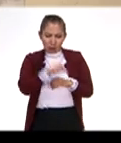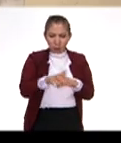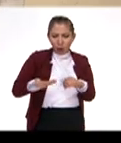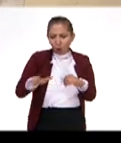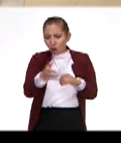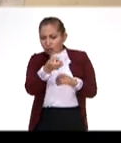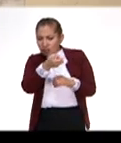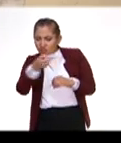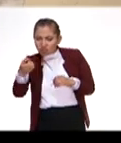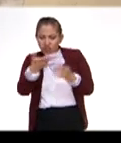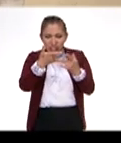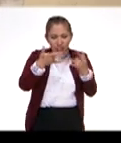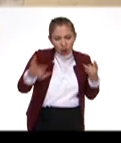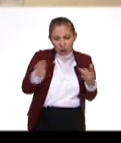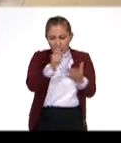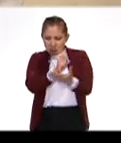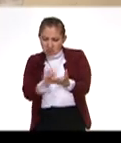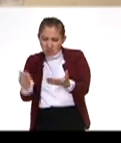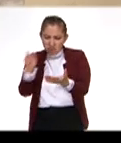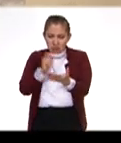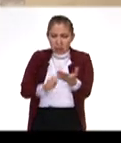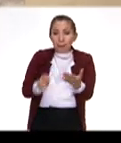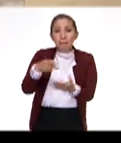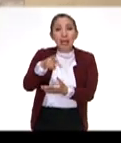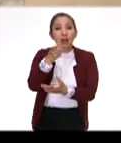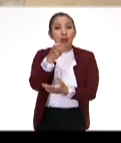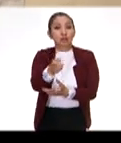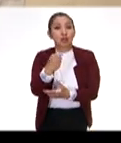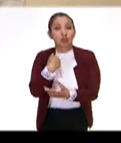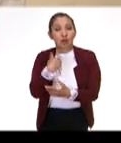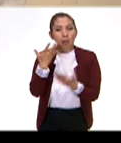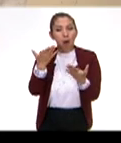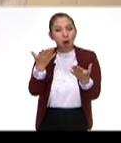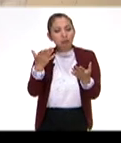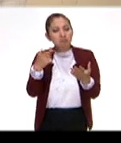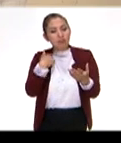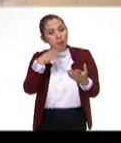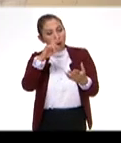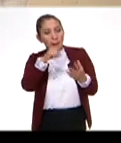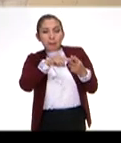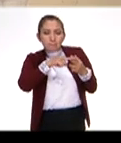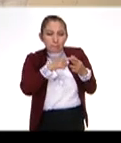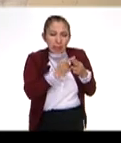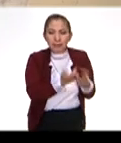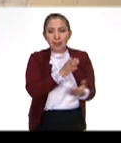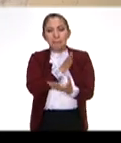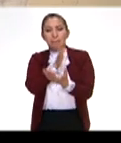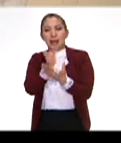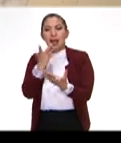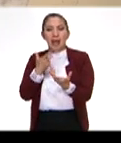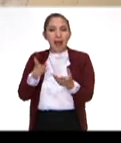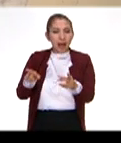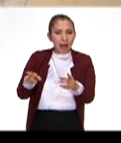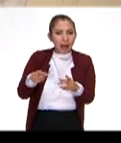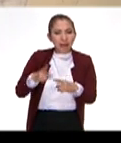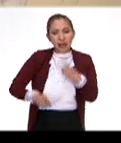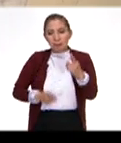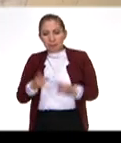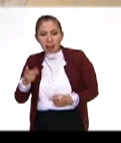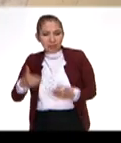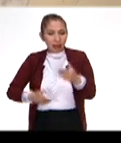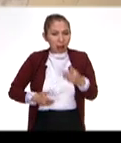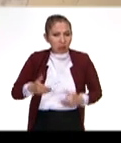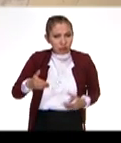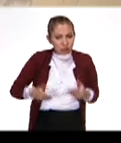a construir textos dramáticos. Pero eso fue lo que me abrió a mí el paso hacia el teatro, hacia la